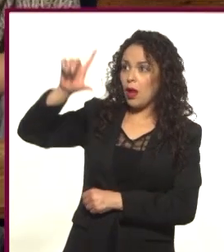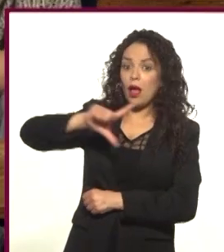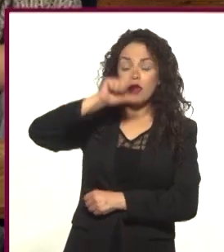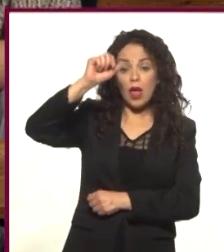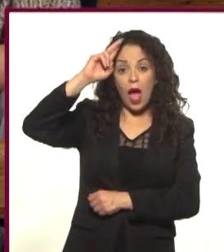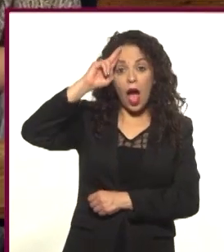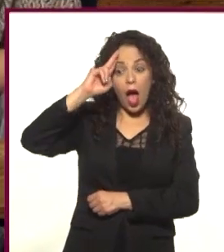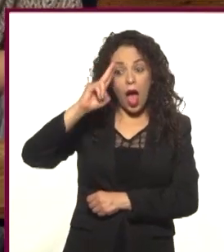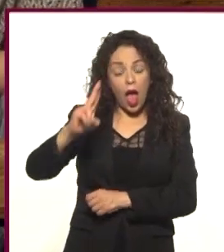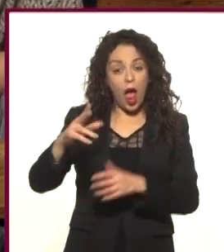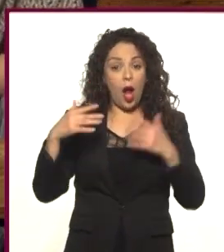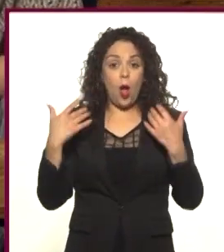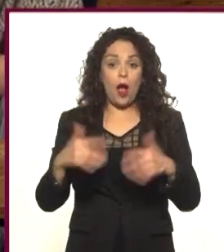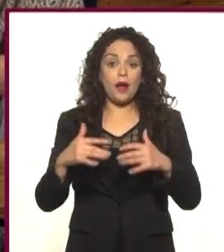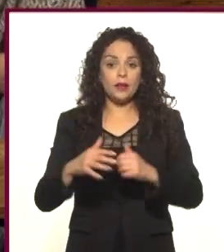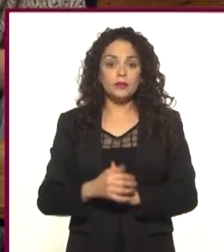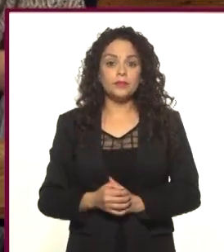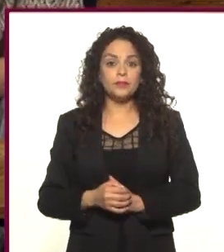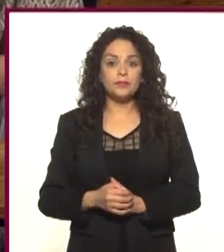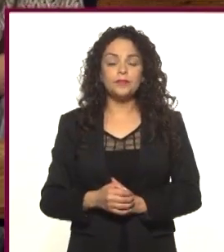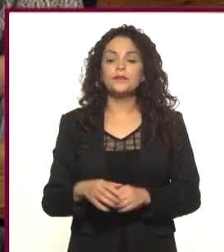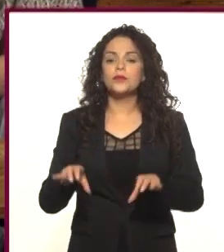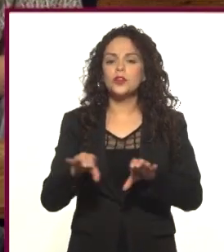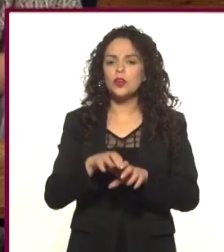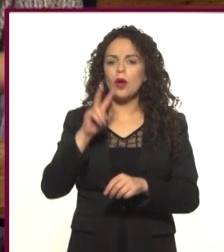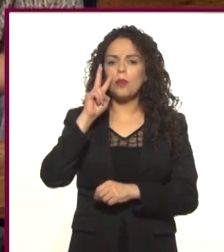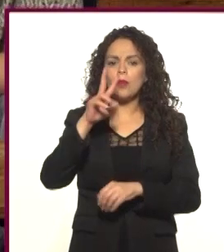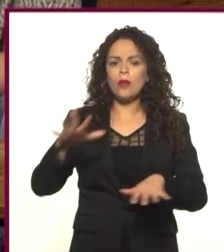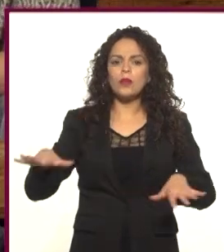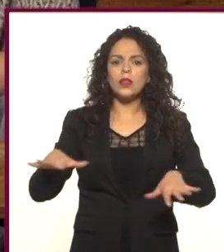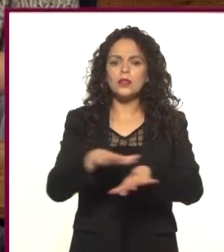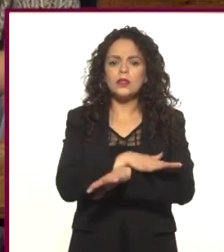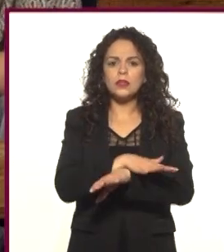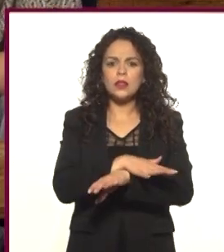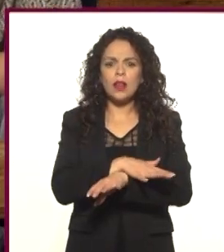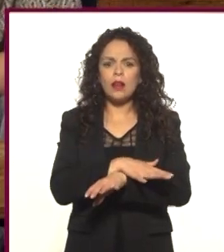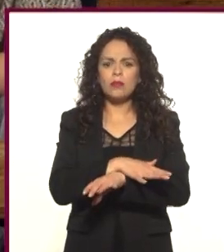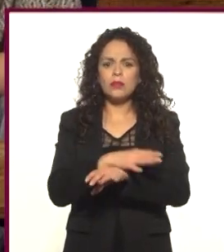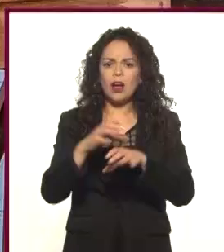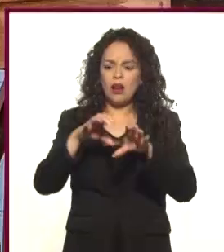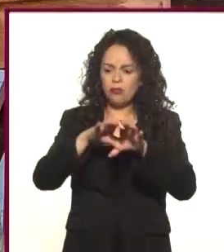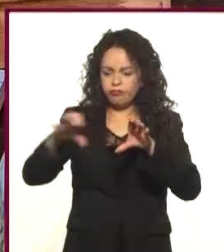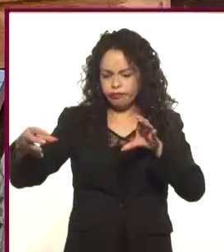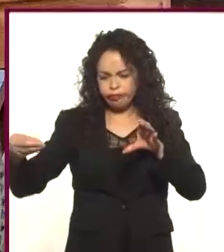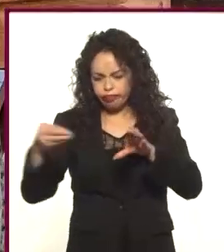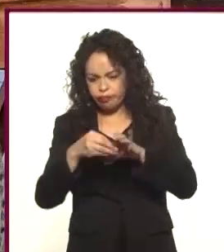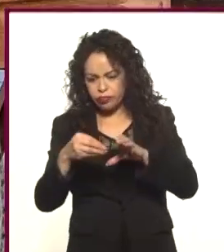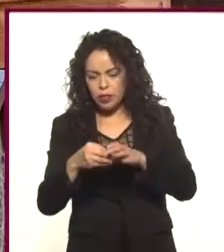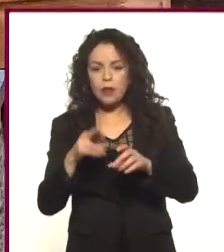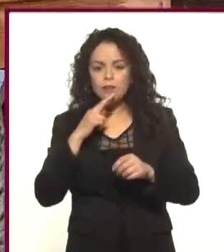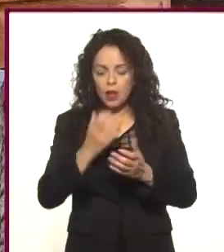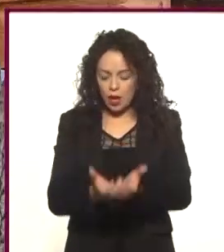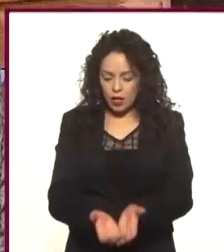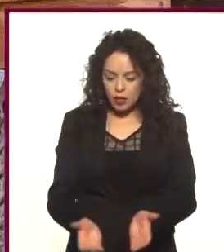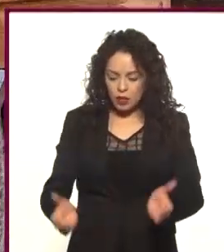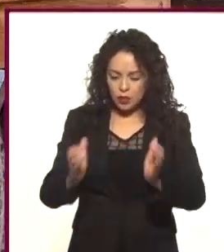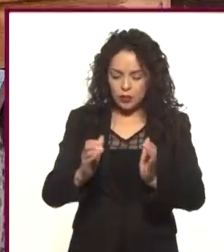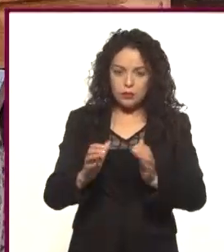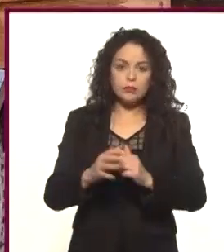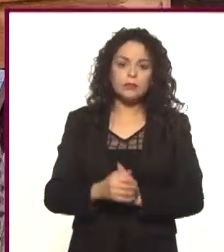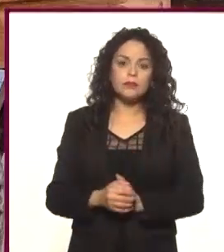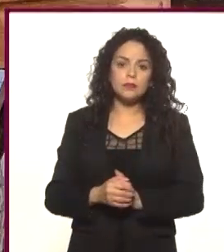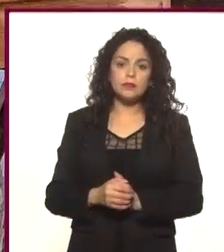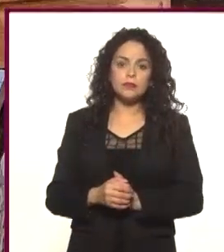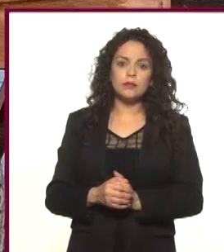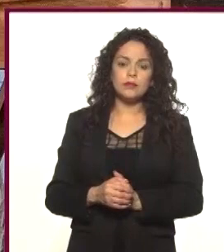¿Qué tal que cambiamos la cápsula espacial por un cesto? un planeta que está por destruirse por un pueblo